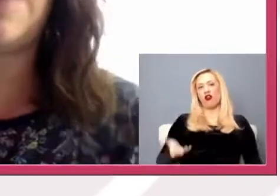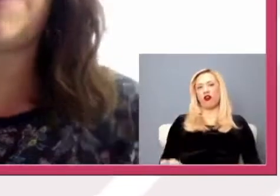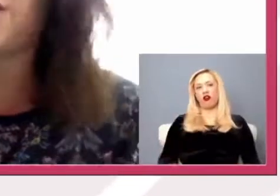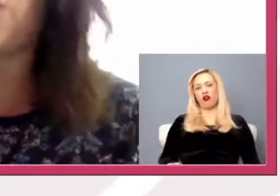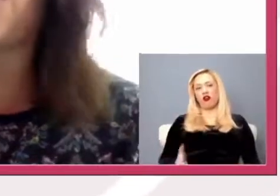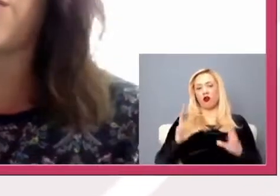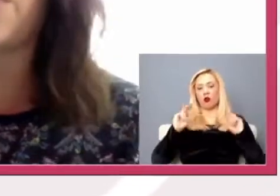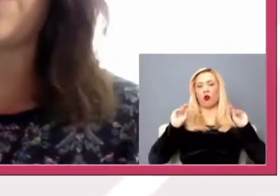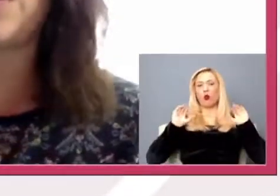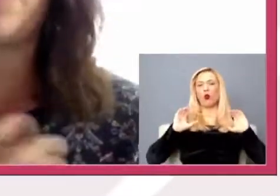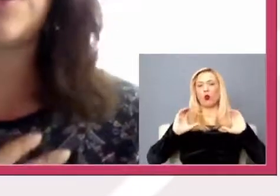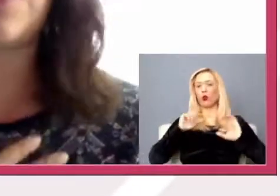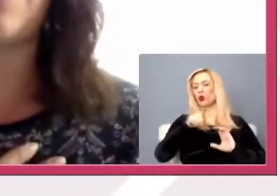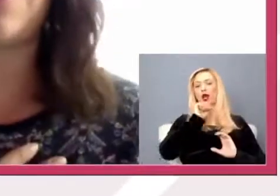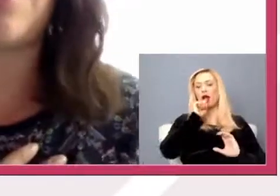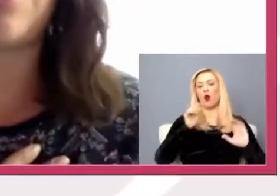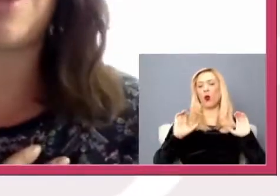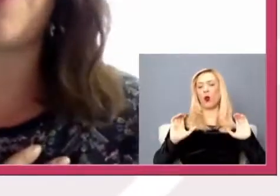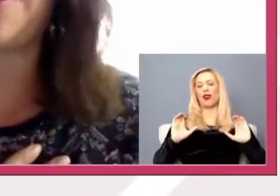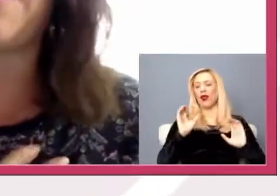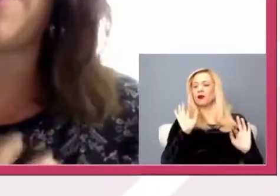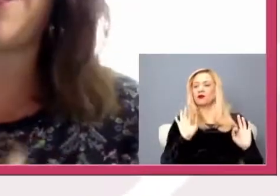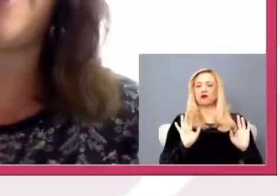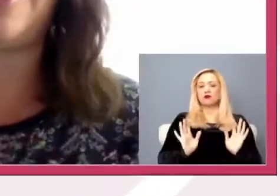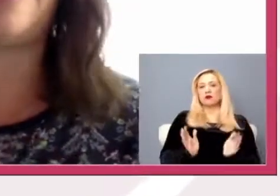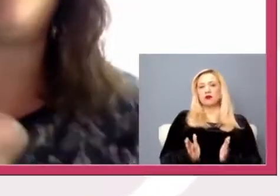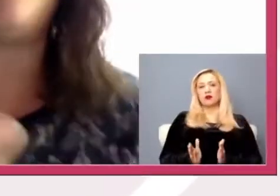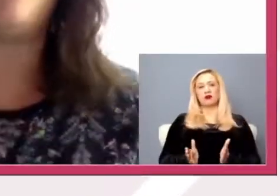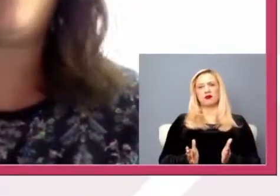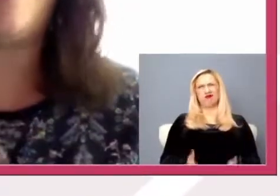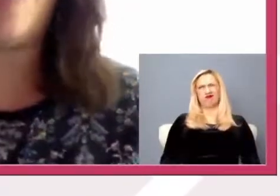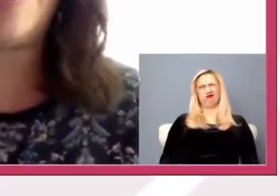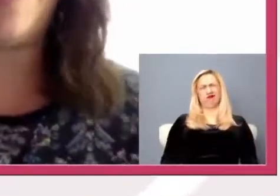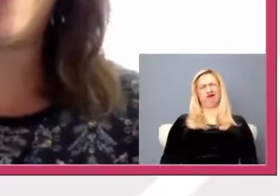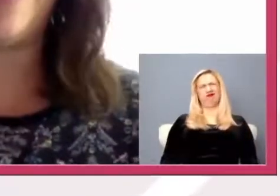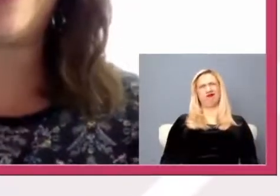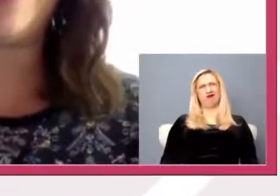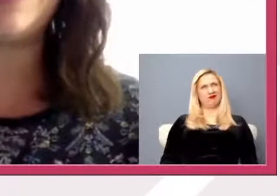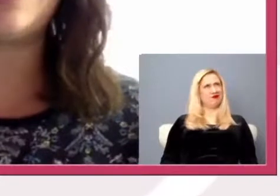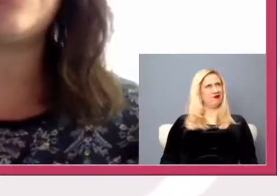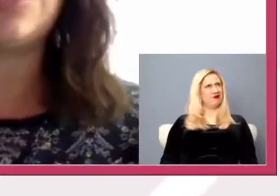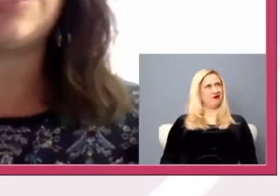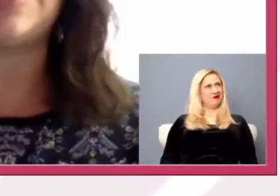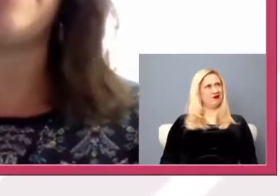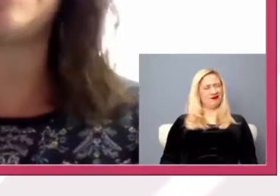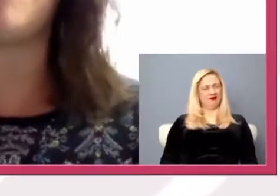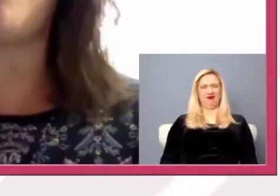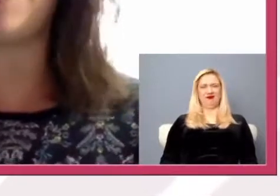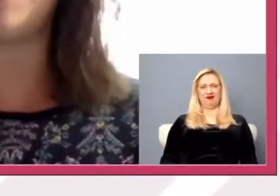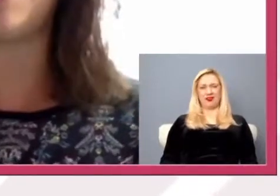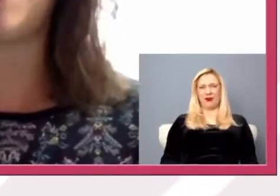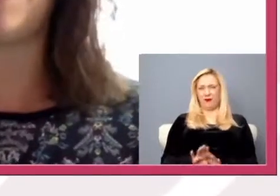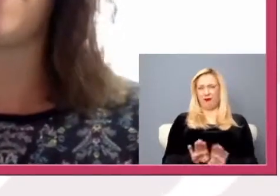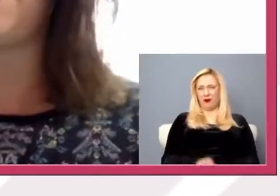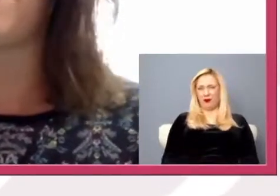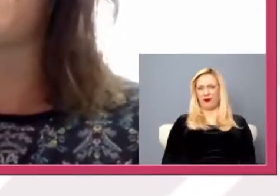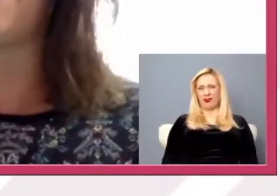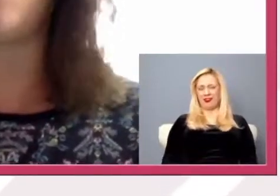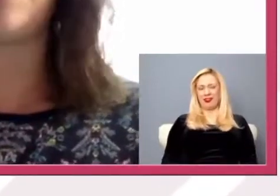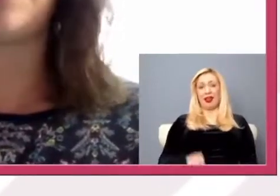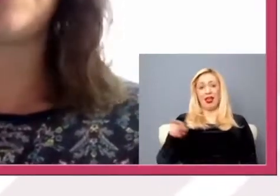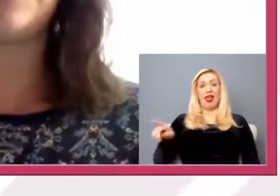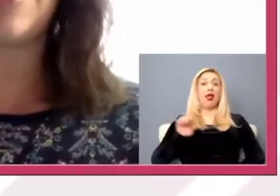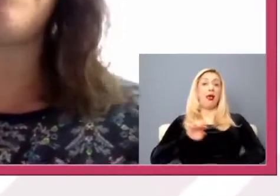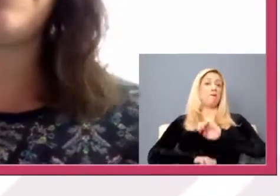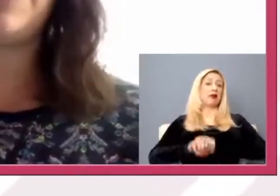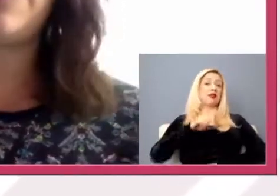de manera no conforme. Por supuesto, había un daño ahí también a la dignidad y un daño a la autoestima hablando de eso. Y además la empresa aplicaba un